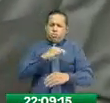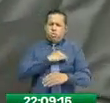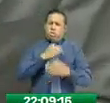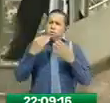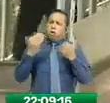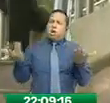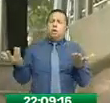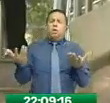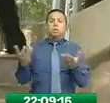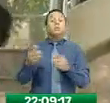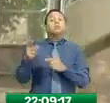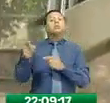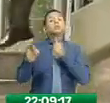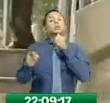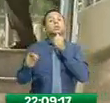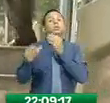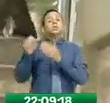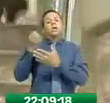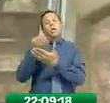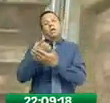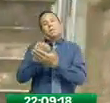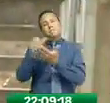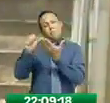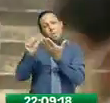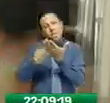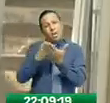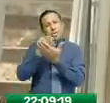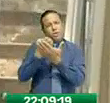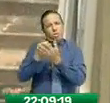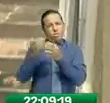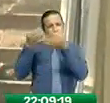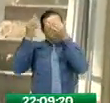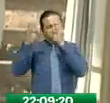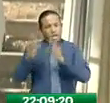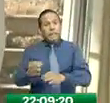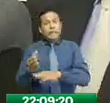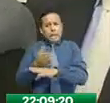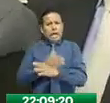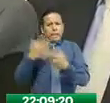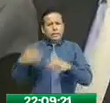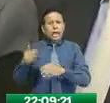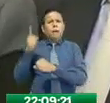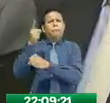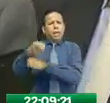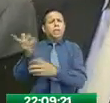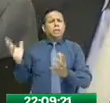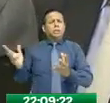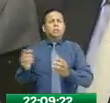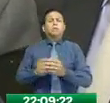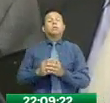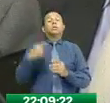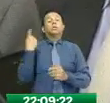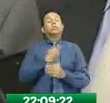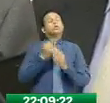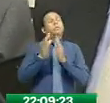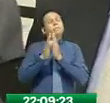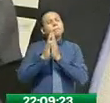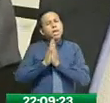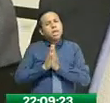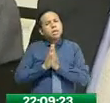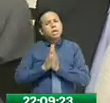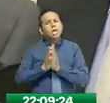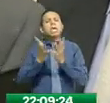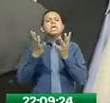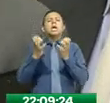del Ministerio de Economía y Finanzas que ya se había presentado anteriormente. Pedimos que se cumpla con lo que se llama la no